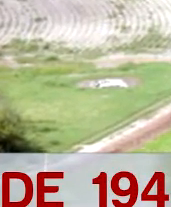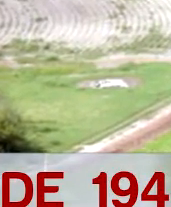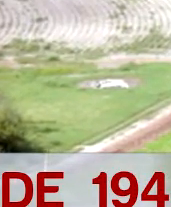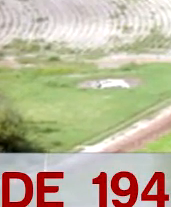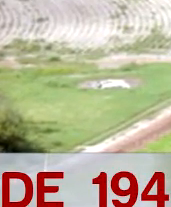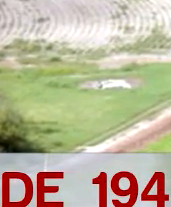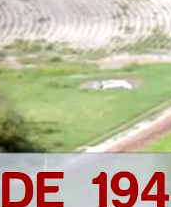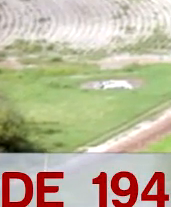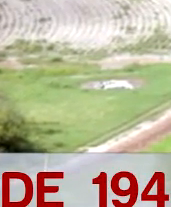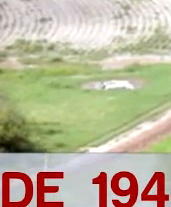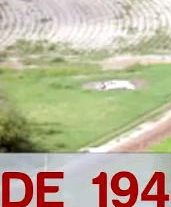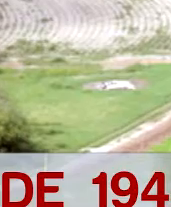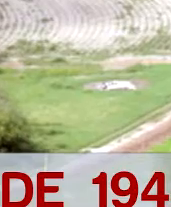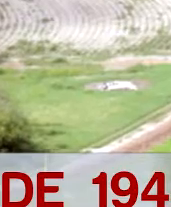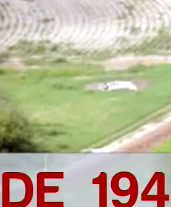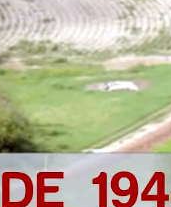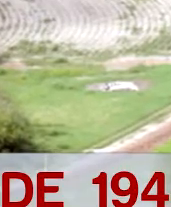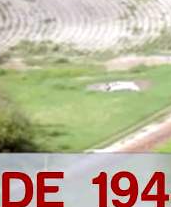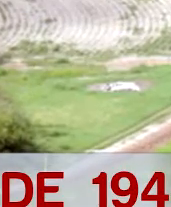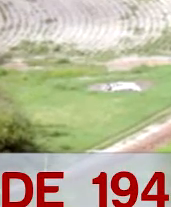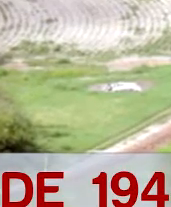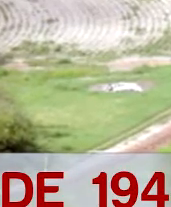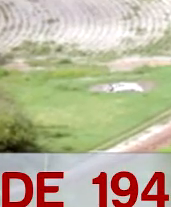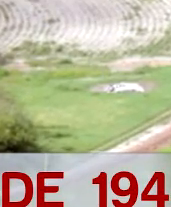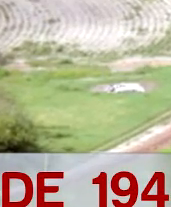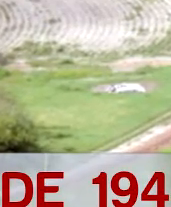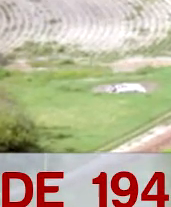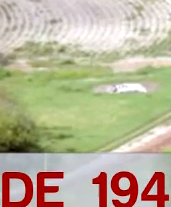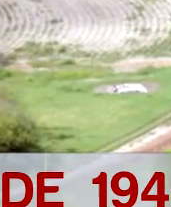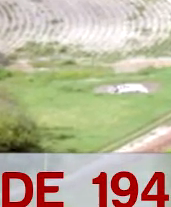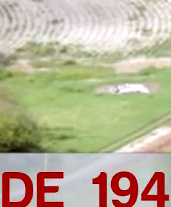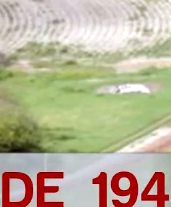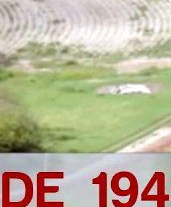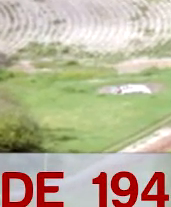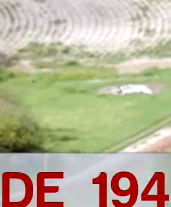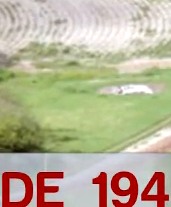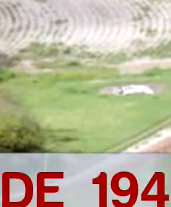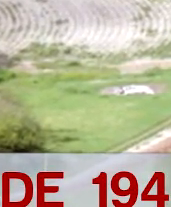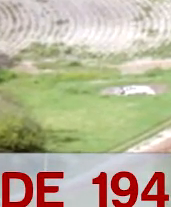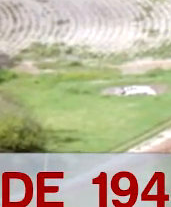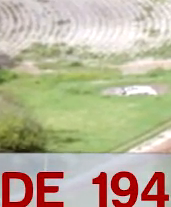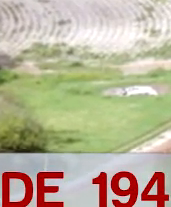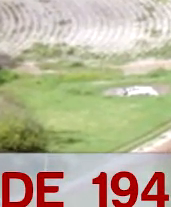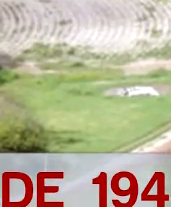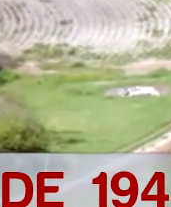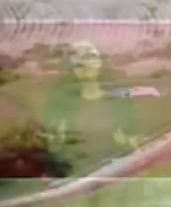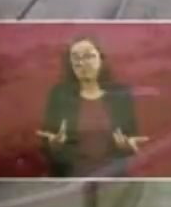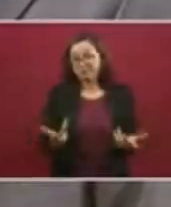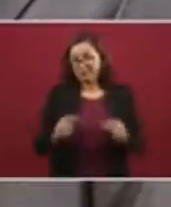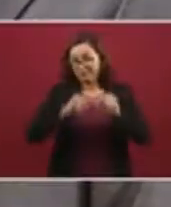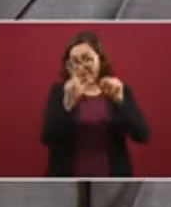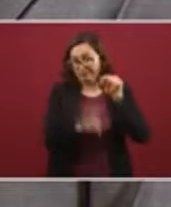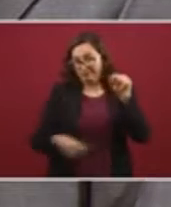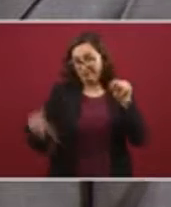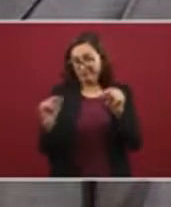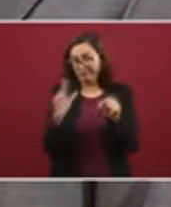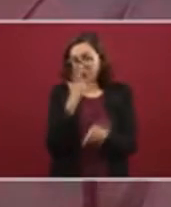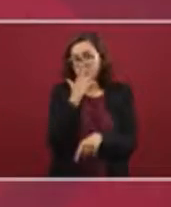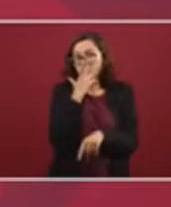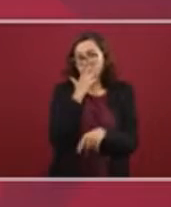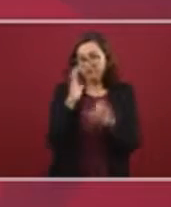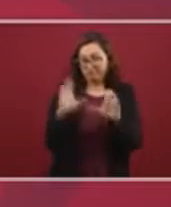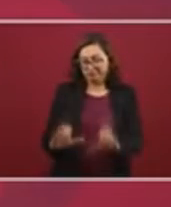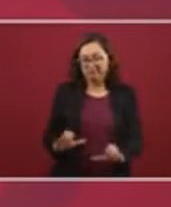buscando qué no se nos afecte y que se